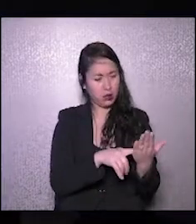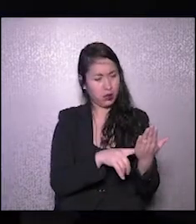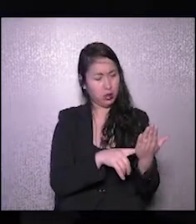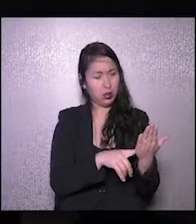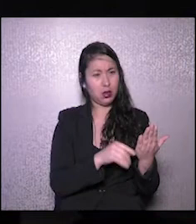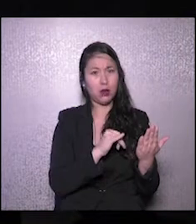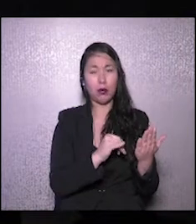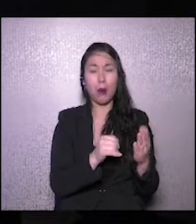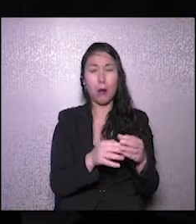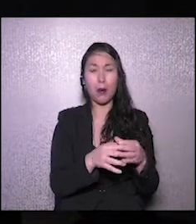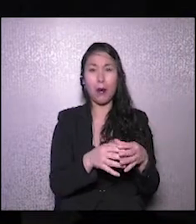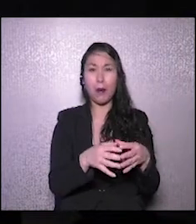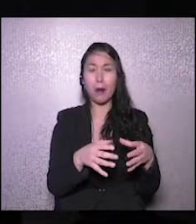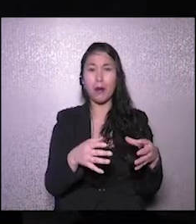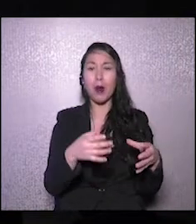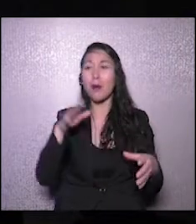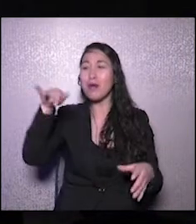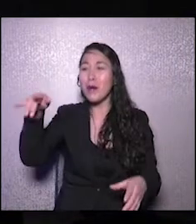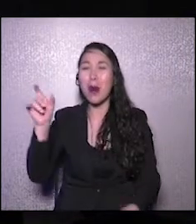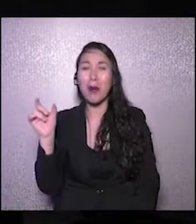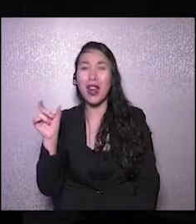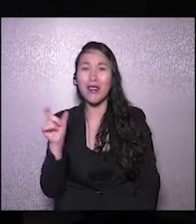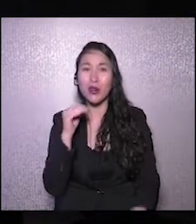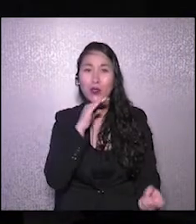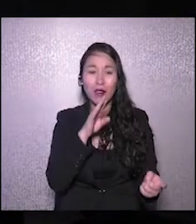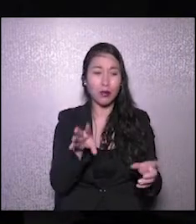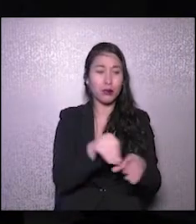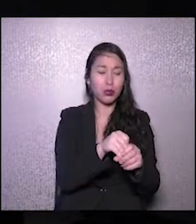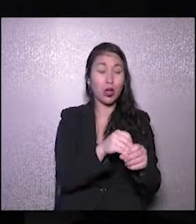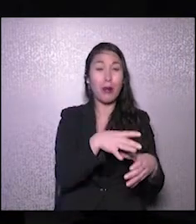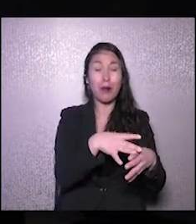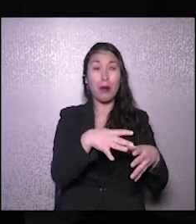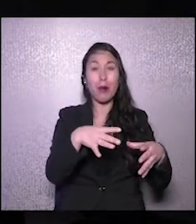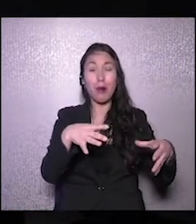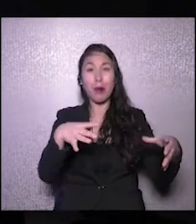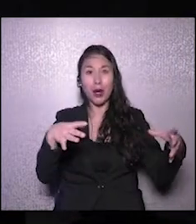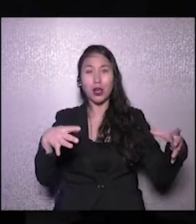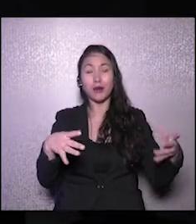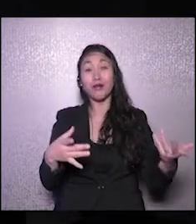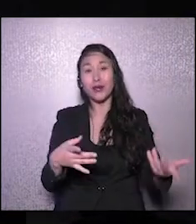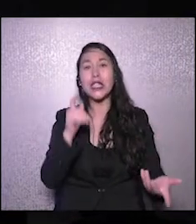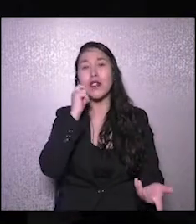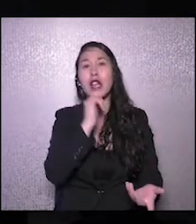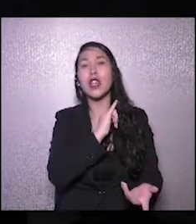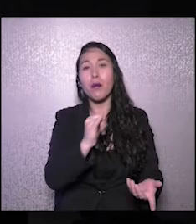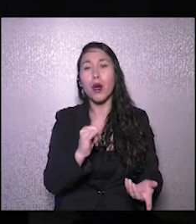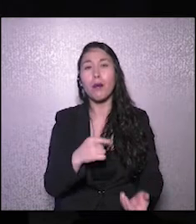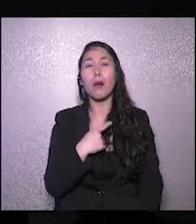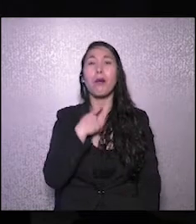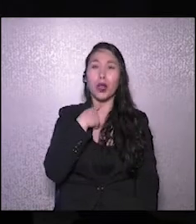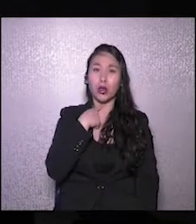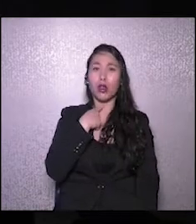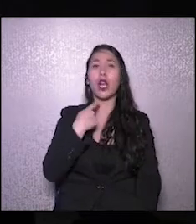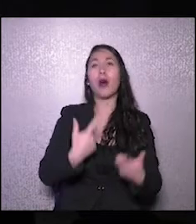opioides empezó a aparecer como alérgica a opioides. Y con todo el impacto que se tiene en las políticas de salud pública.